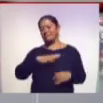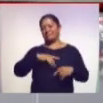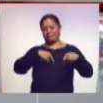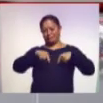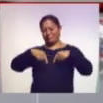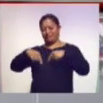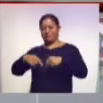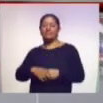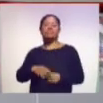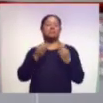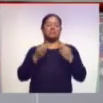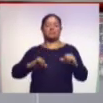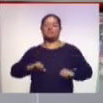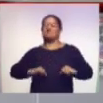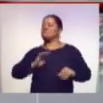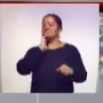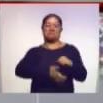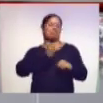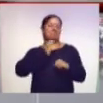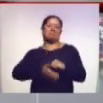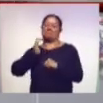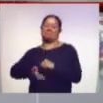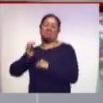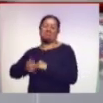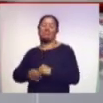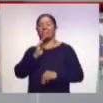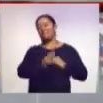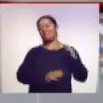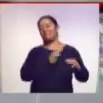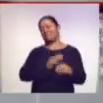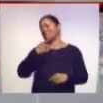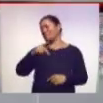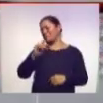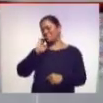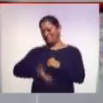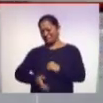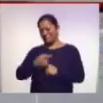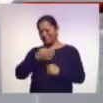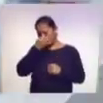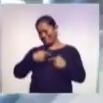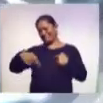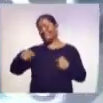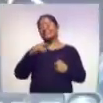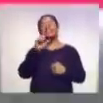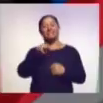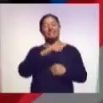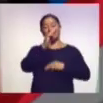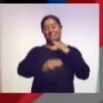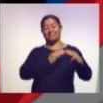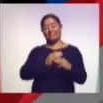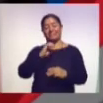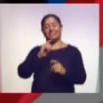acabando pues muchas actividades, sobre todo en ligas importantes en el mundo. Pero hay que acabarlo con broche de oro y así va a ser en el Mundial de Clubes. Y es que